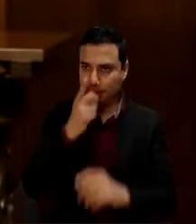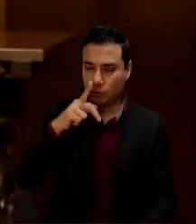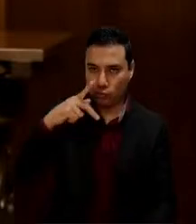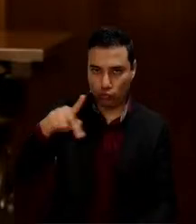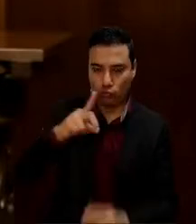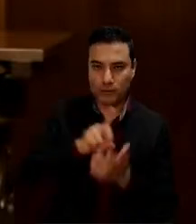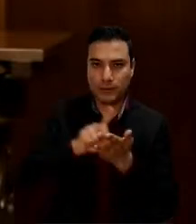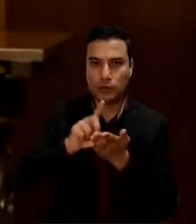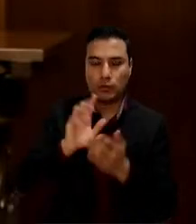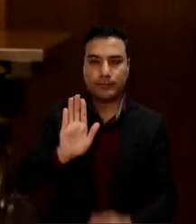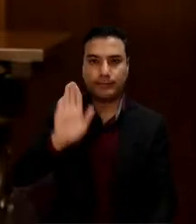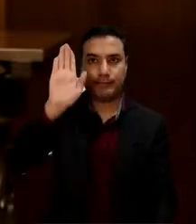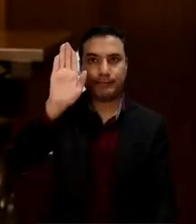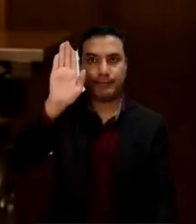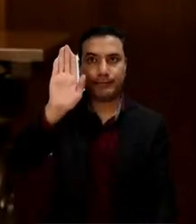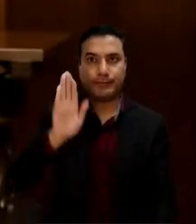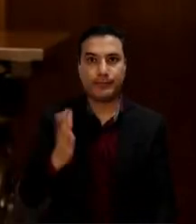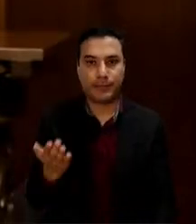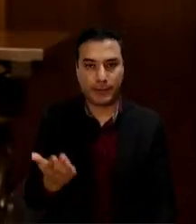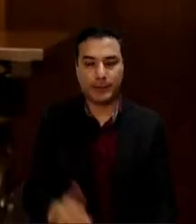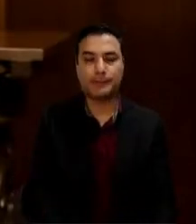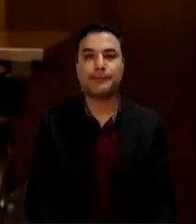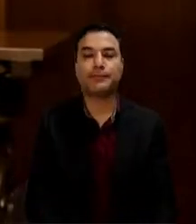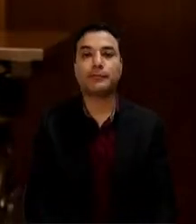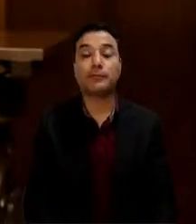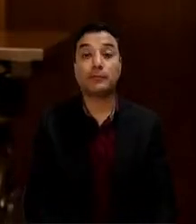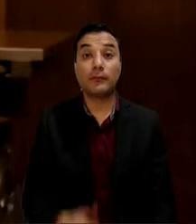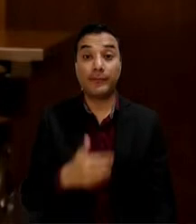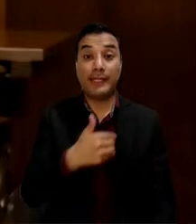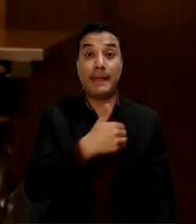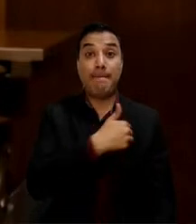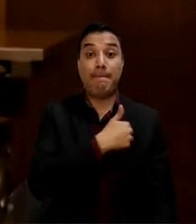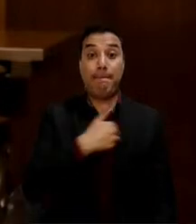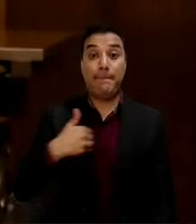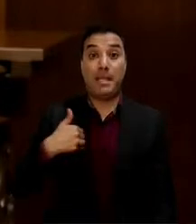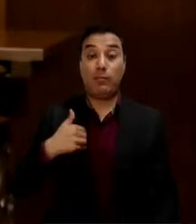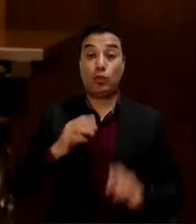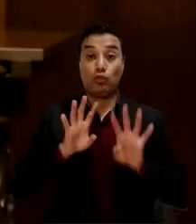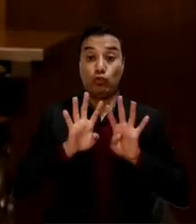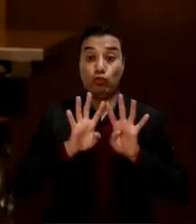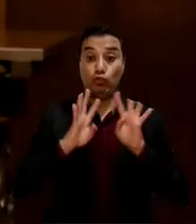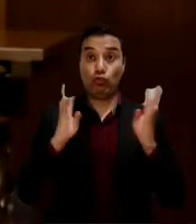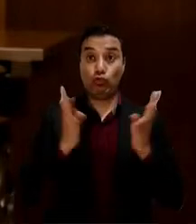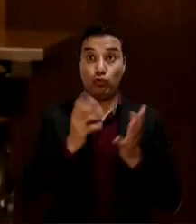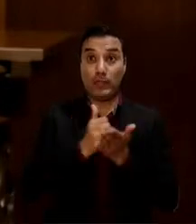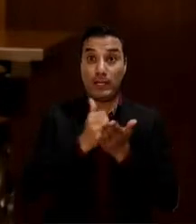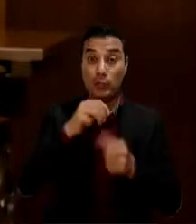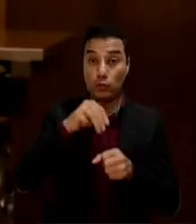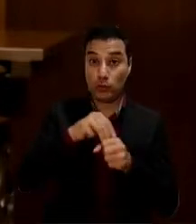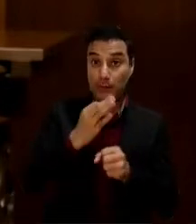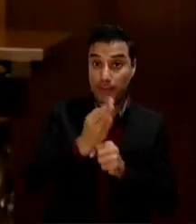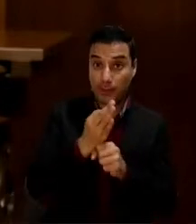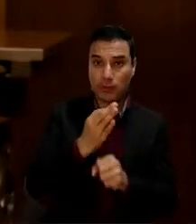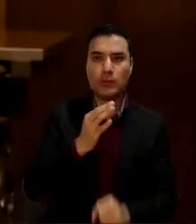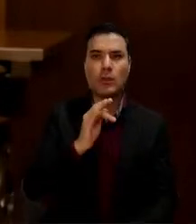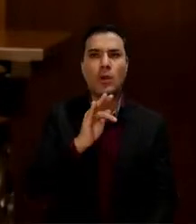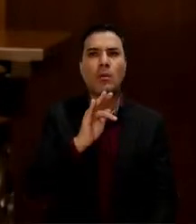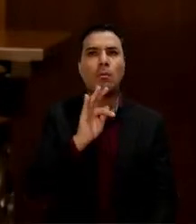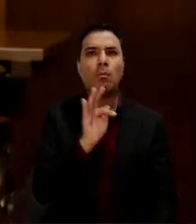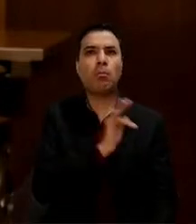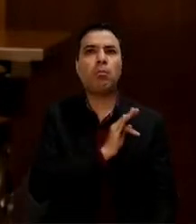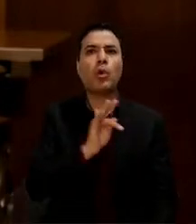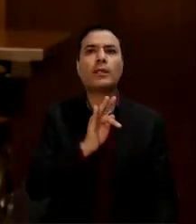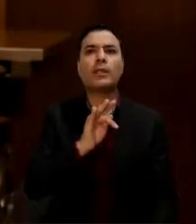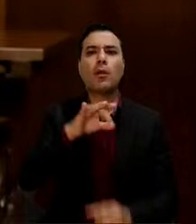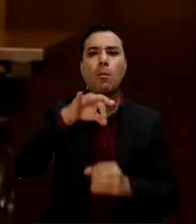existe el impedimento legal para que integrantes del ayuntamiento puedan realizar un voto particular acerca de